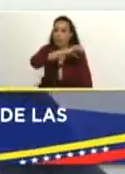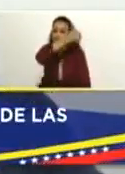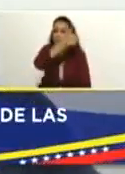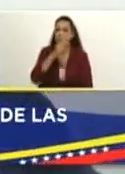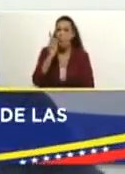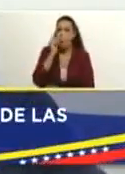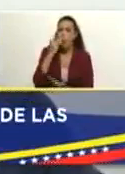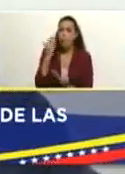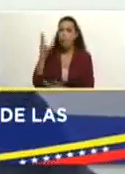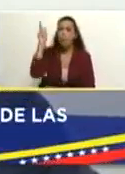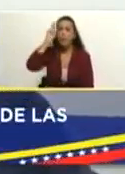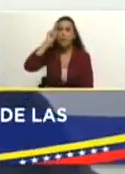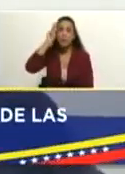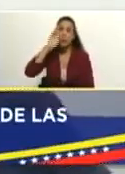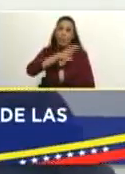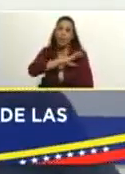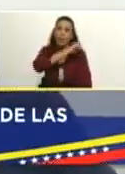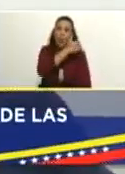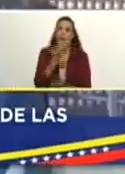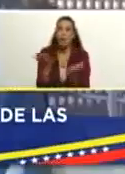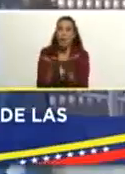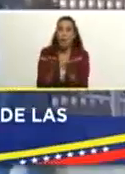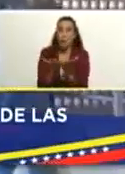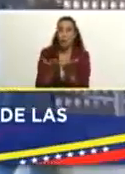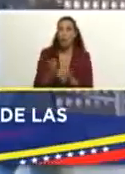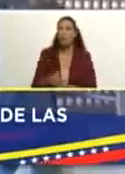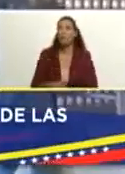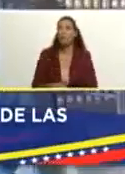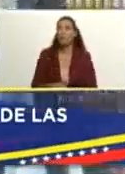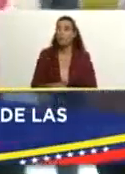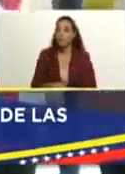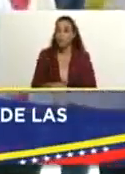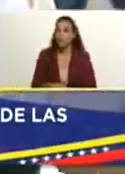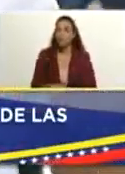Edwin Simón, el profesor director de esta unidad educativa